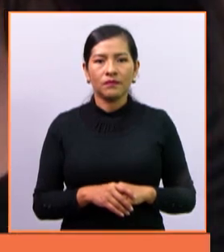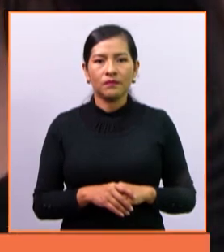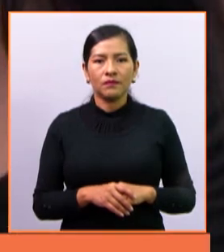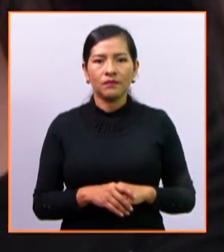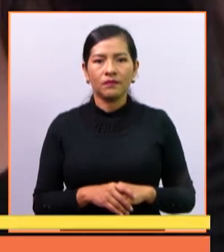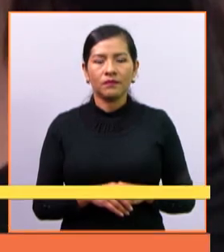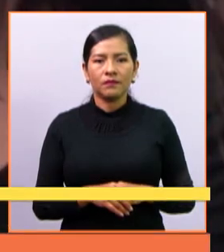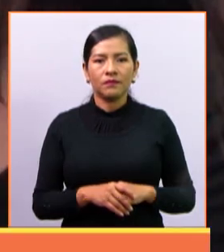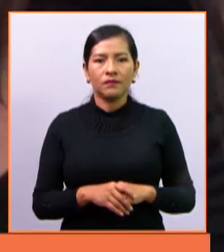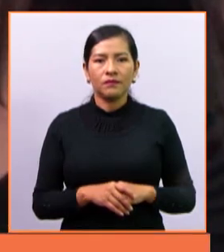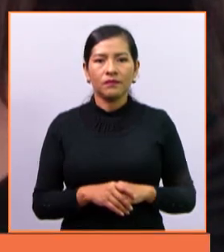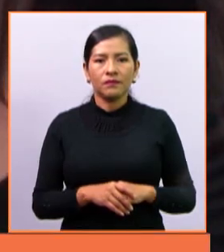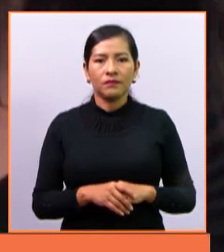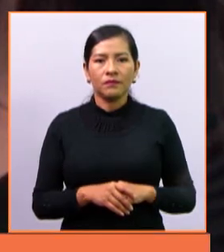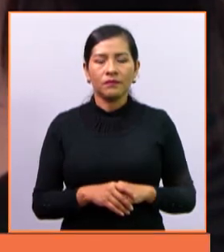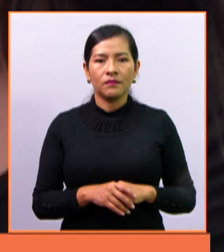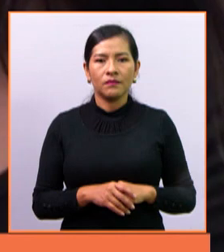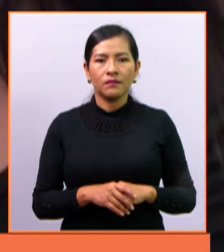Will you please be...